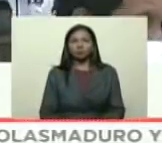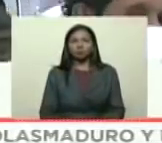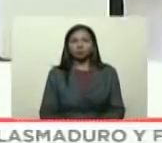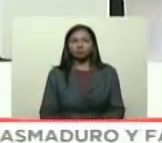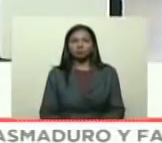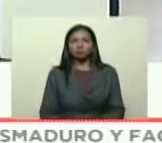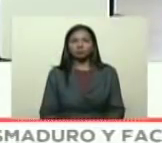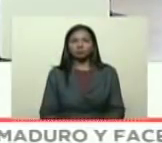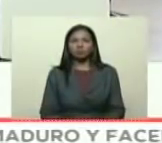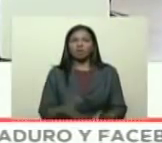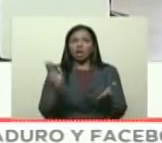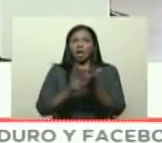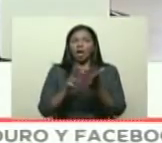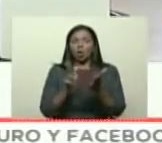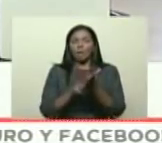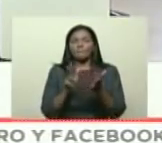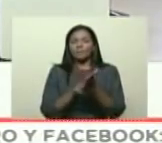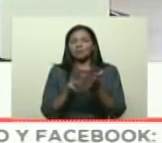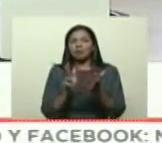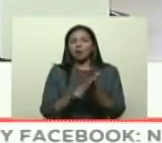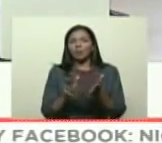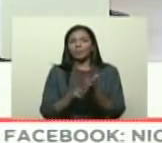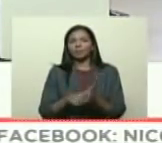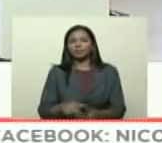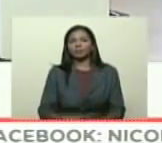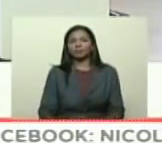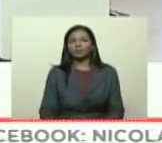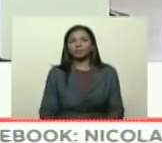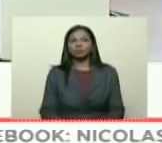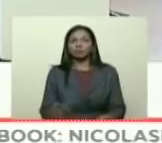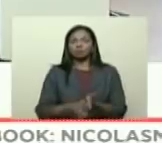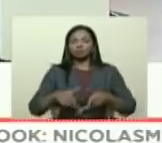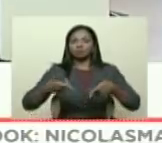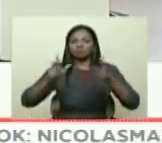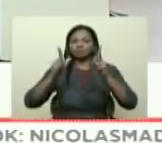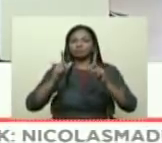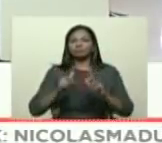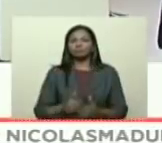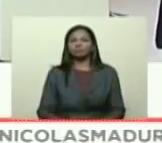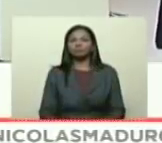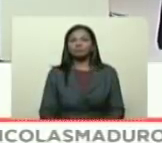A cumplir, a cumplir, a cumplir.